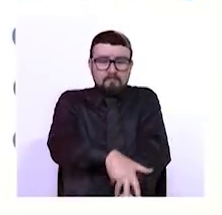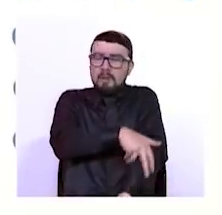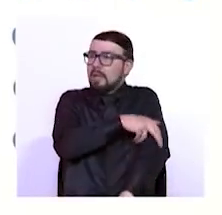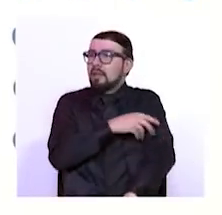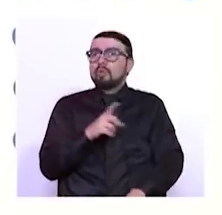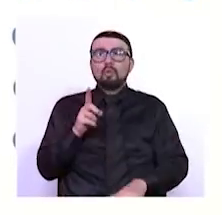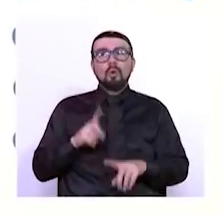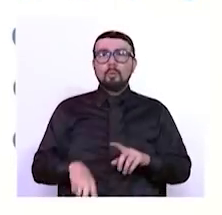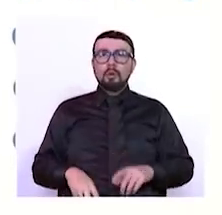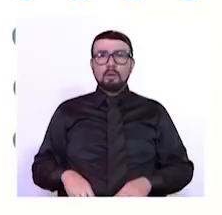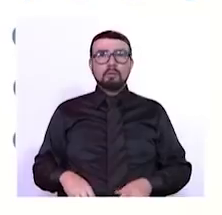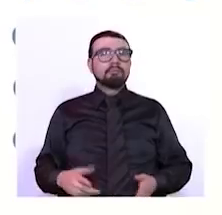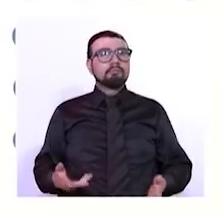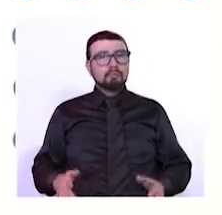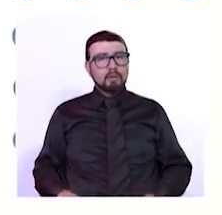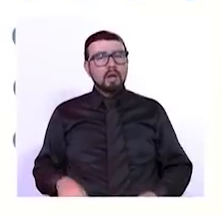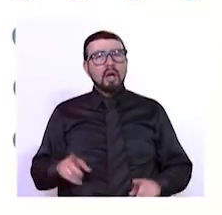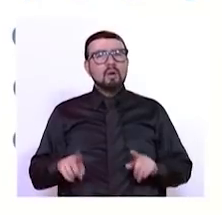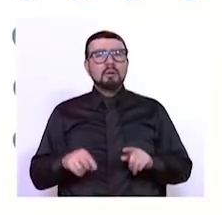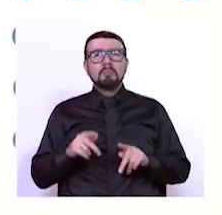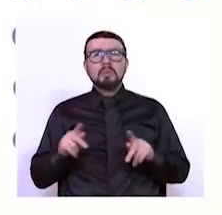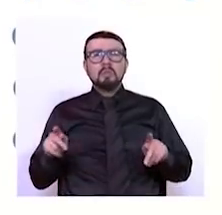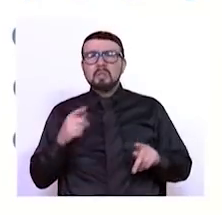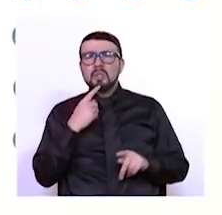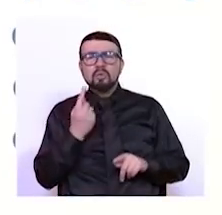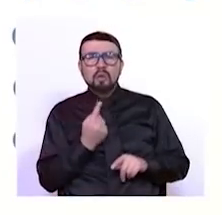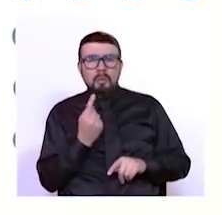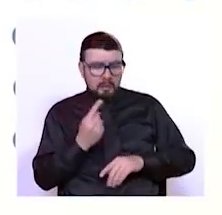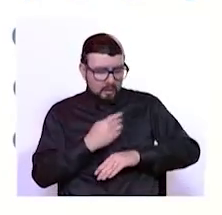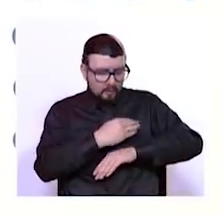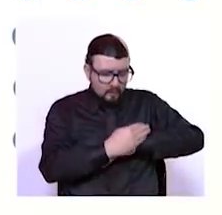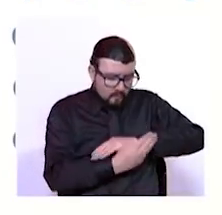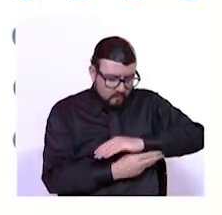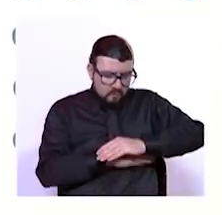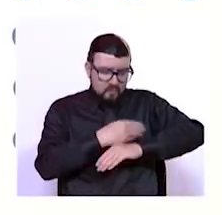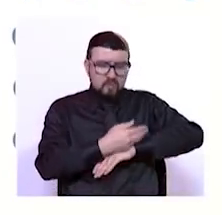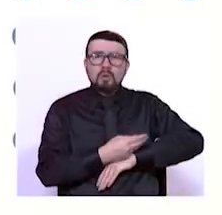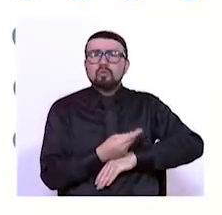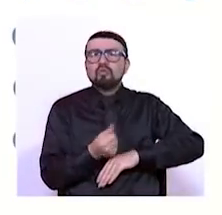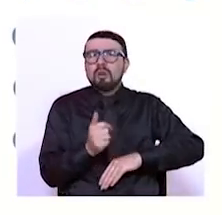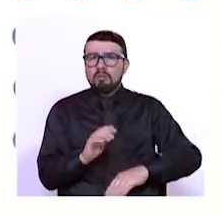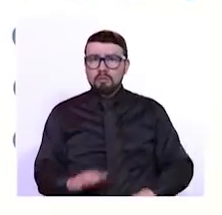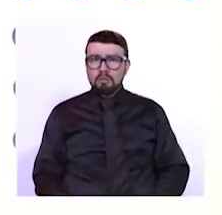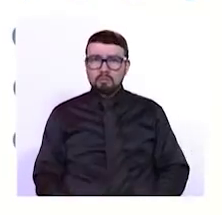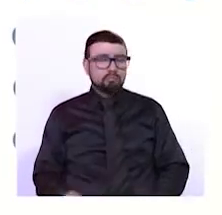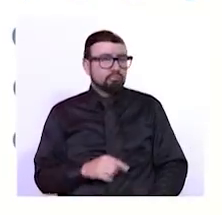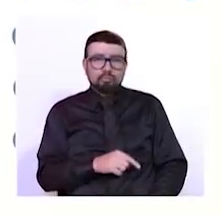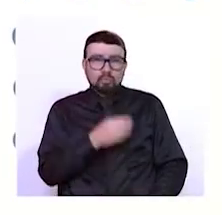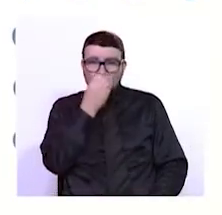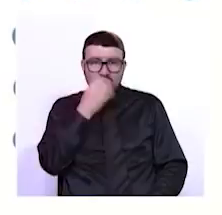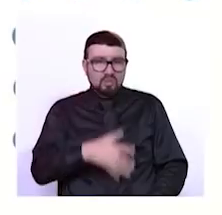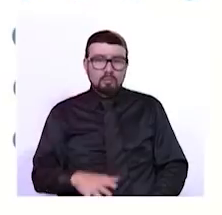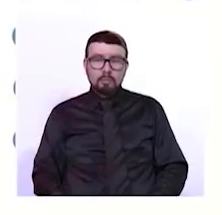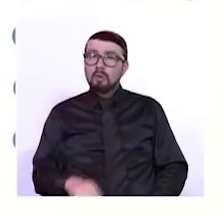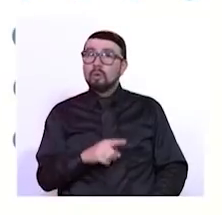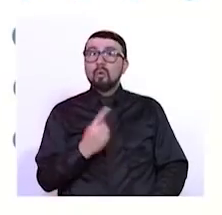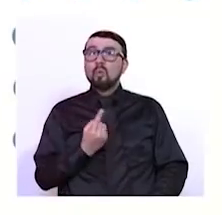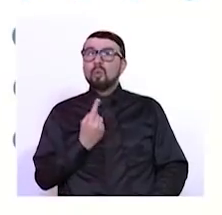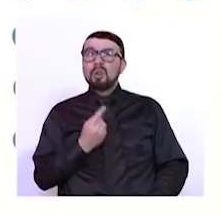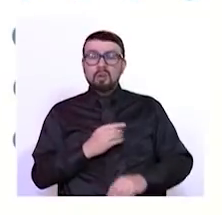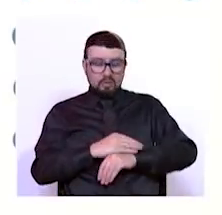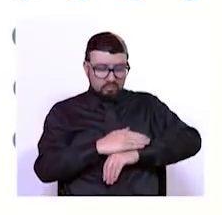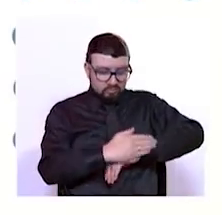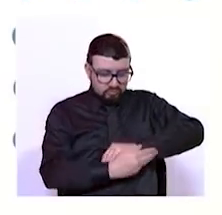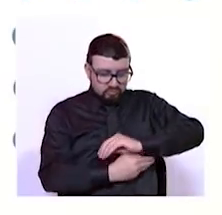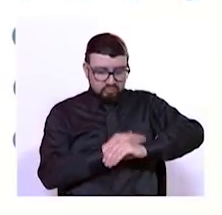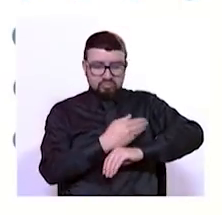vendaje y se colocan un trapito o un vendaje suelto. Eso no hace nada. Lo único que está haciendo ese trapito, ese